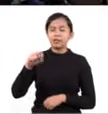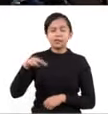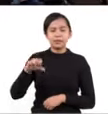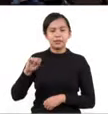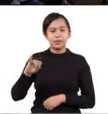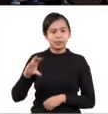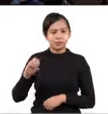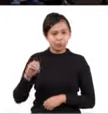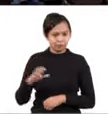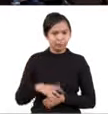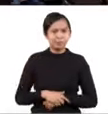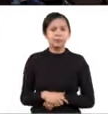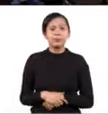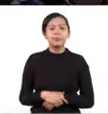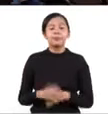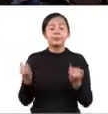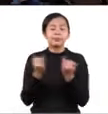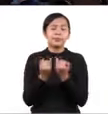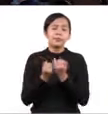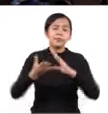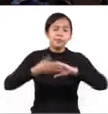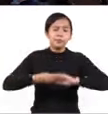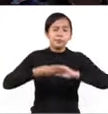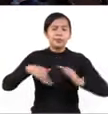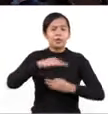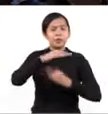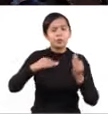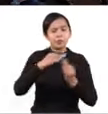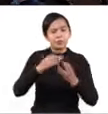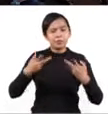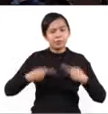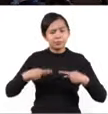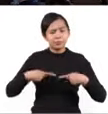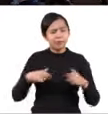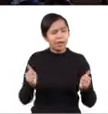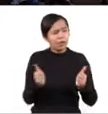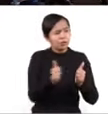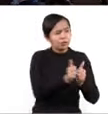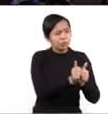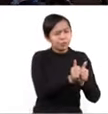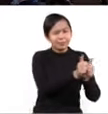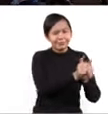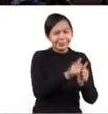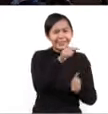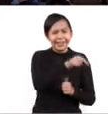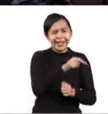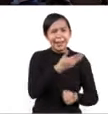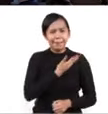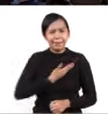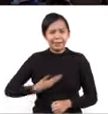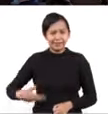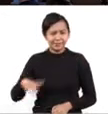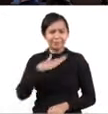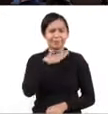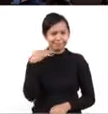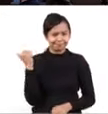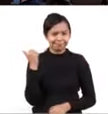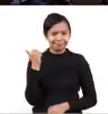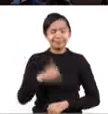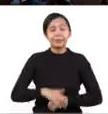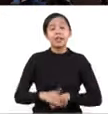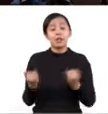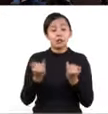Saludamos con mucho gusto a las y los integrantes de la comitiva de acompañamiento del presidente de la República Federal de Alemania,